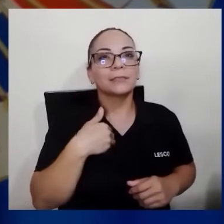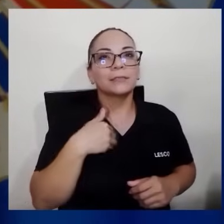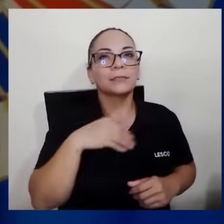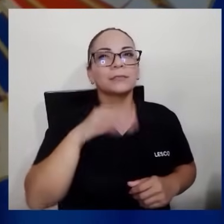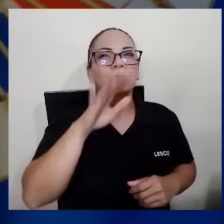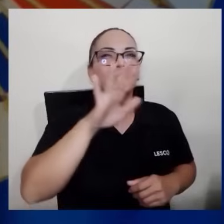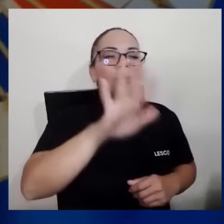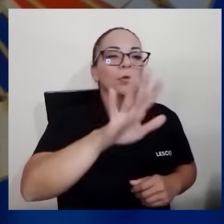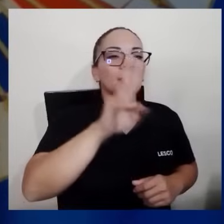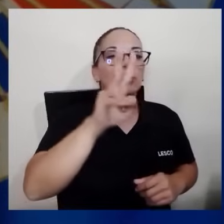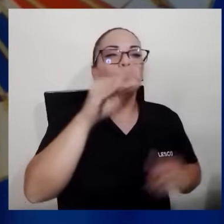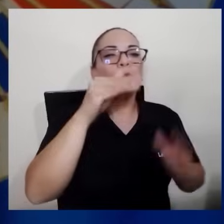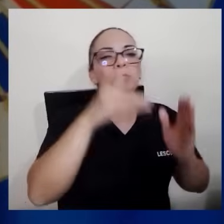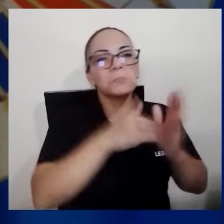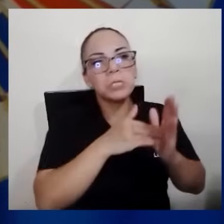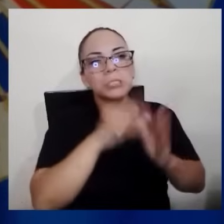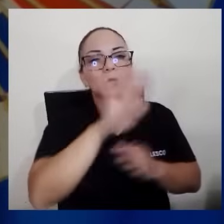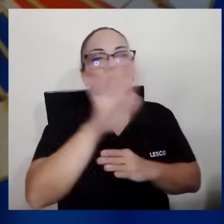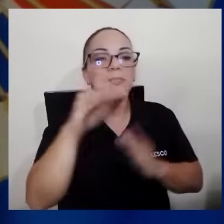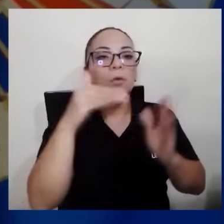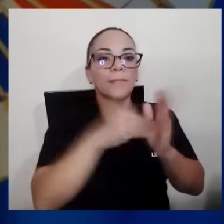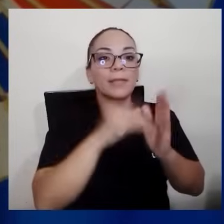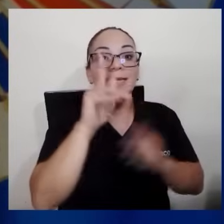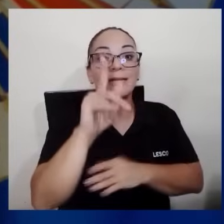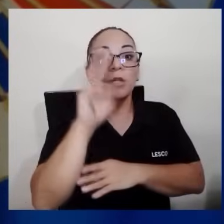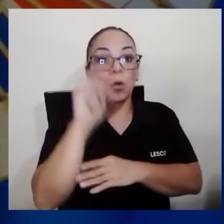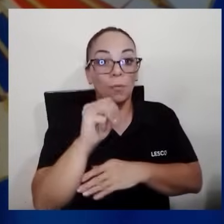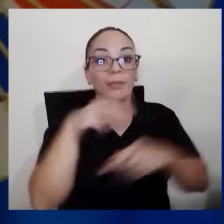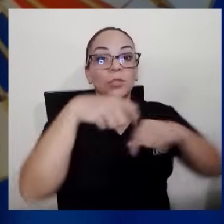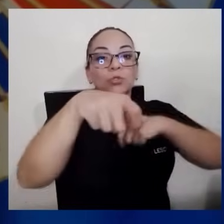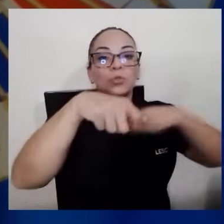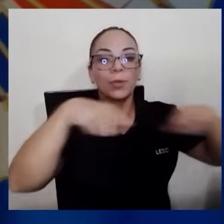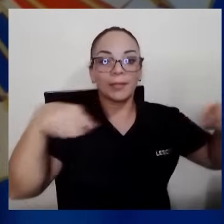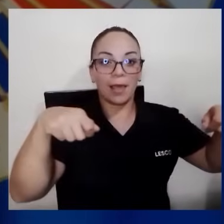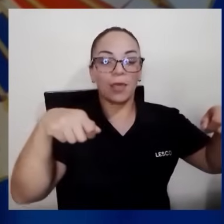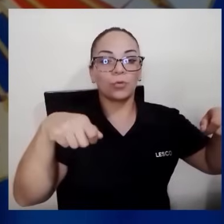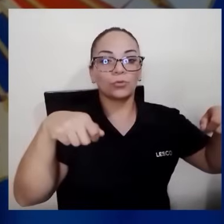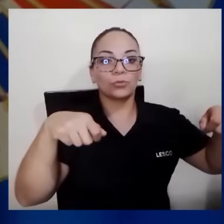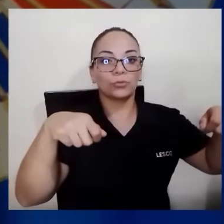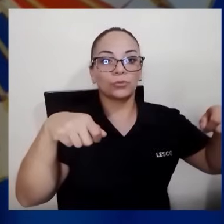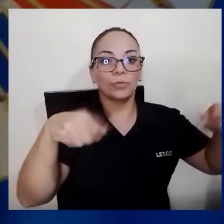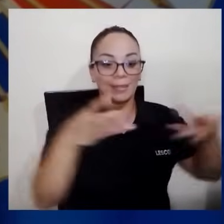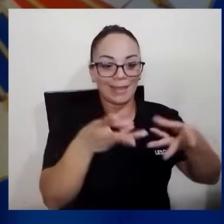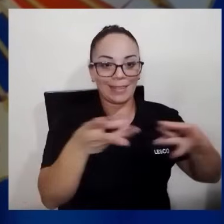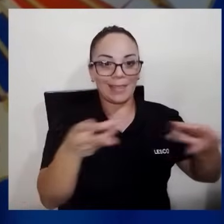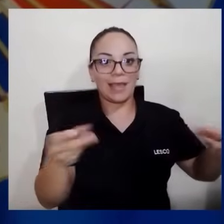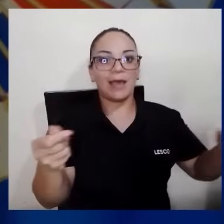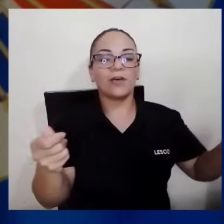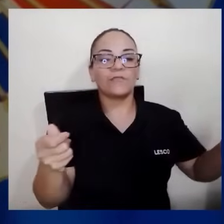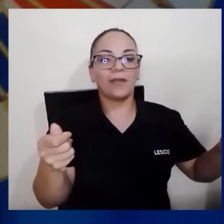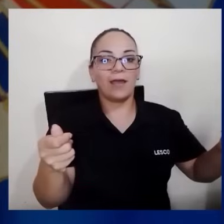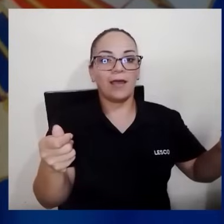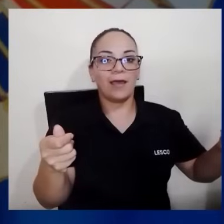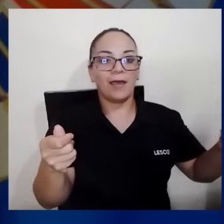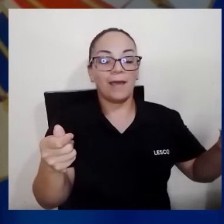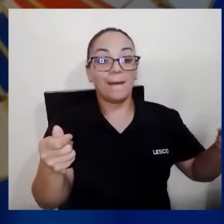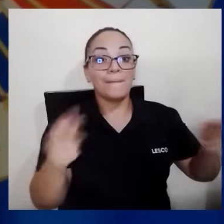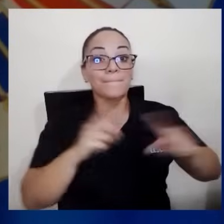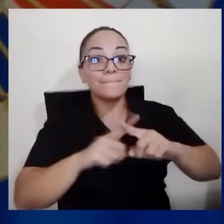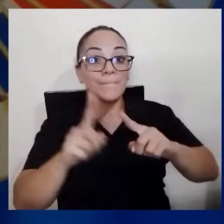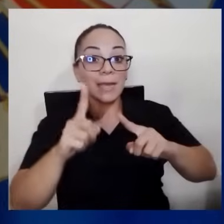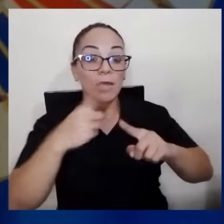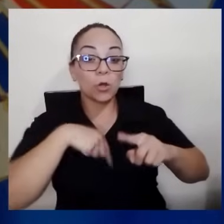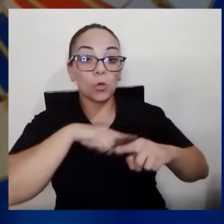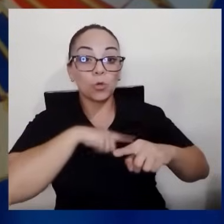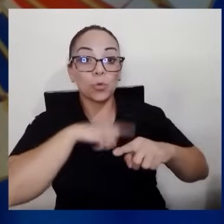2000 55,000 km cuadrados de Tierra Firme nuestro territorio Marino